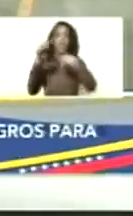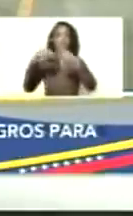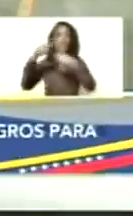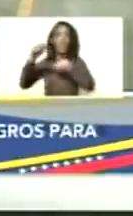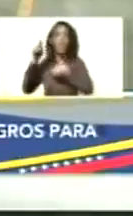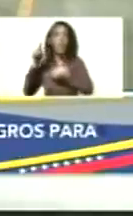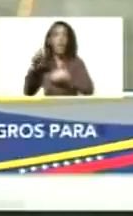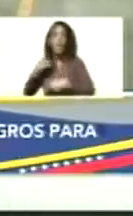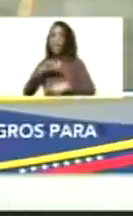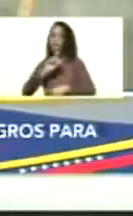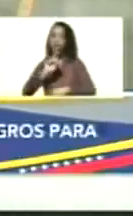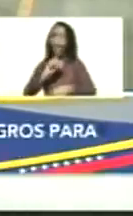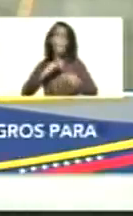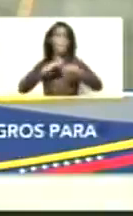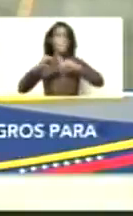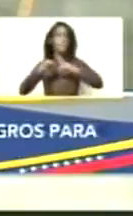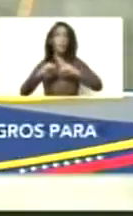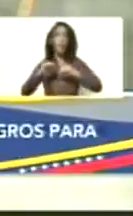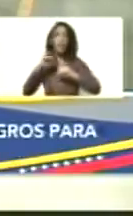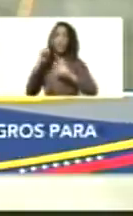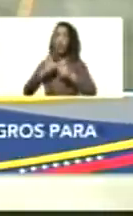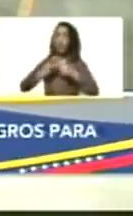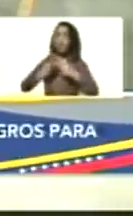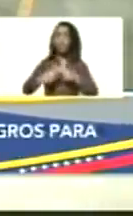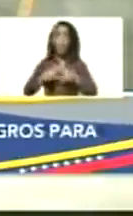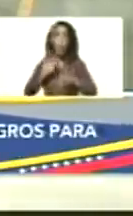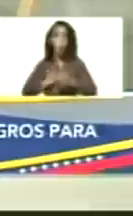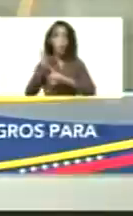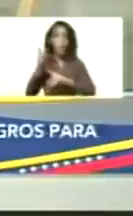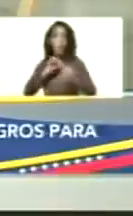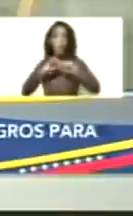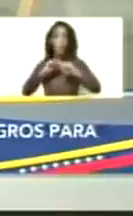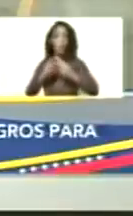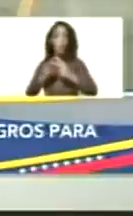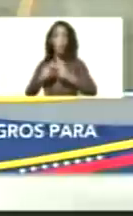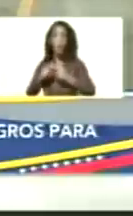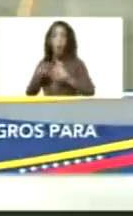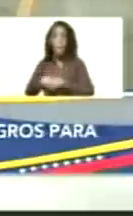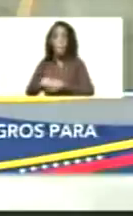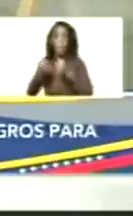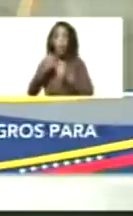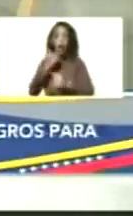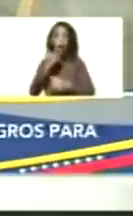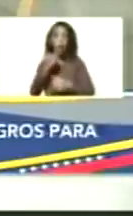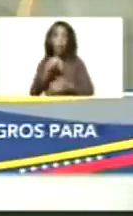y no movamos ni una tuerca, porque si movemos la tuerca, rompemos quién sabe qué